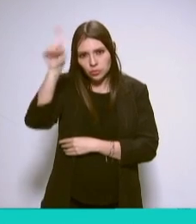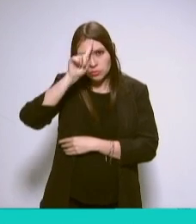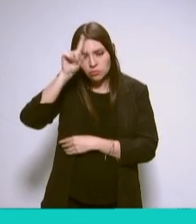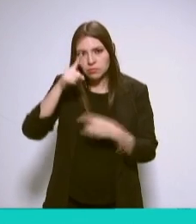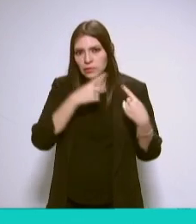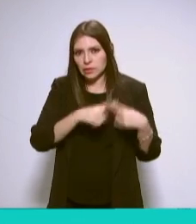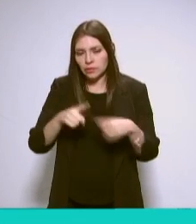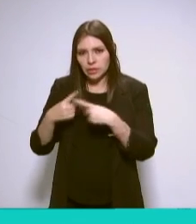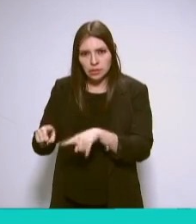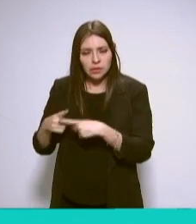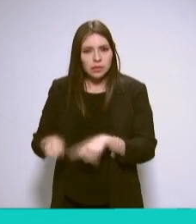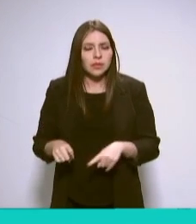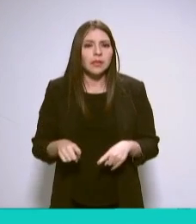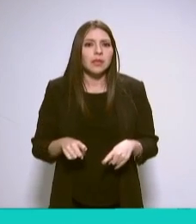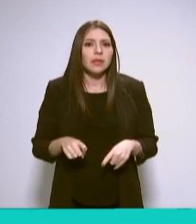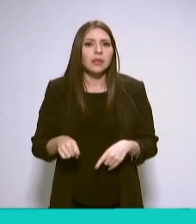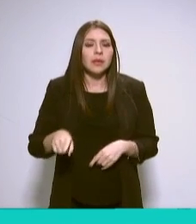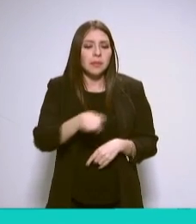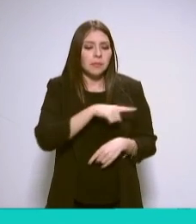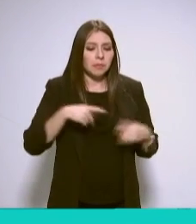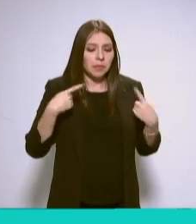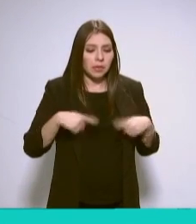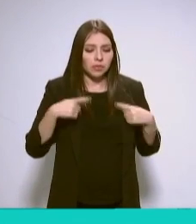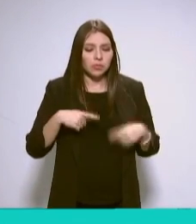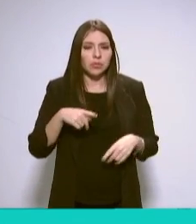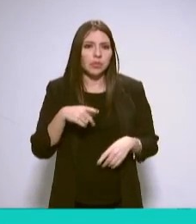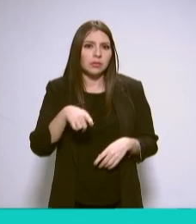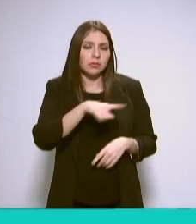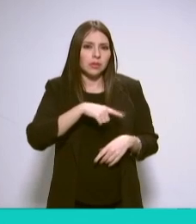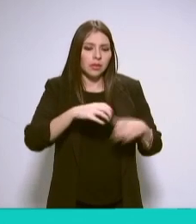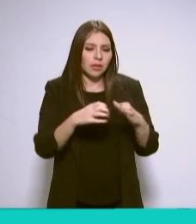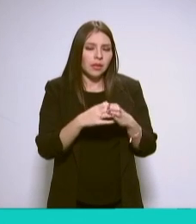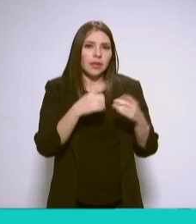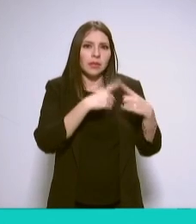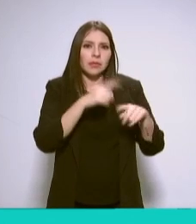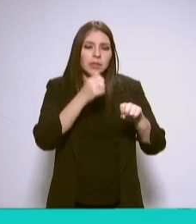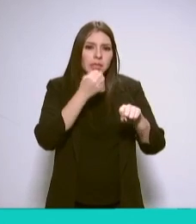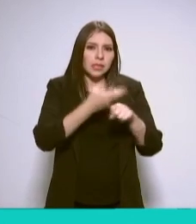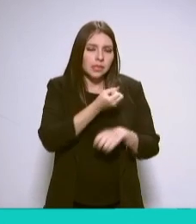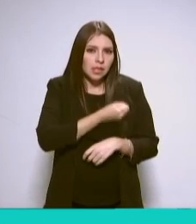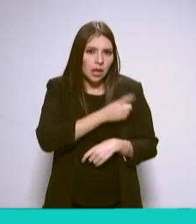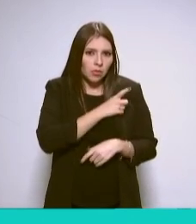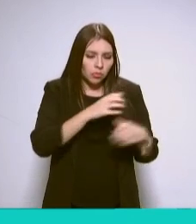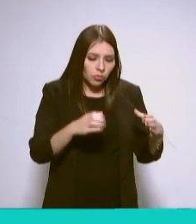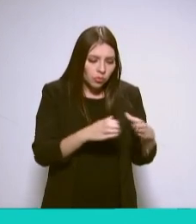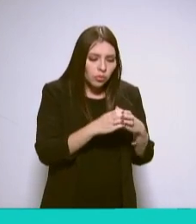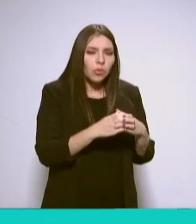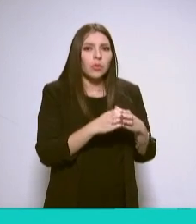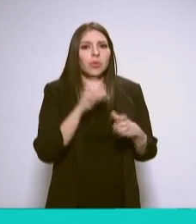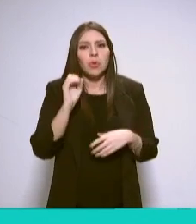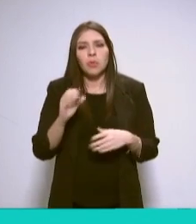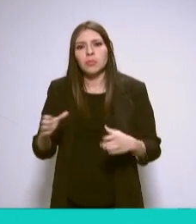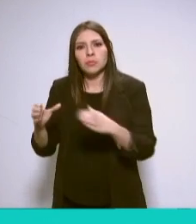seguir, pues, los que son los sujetos obligados, tanto del sector salud como del sector particular, y también dando a